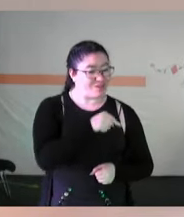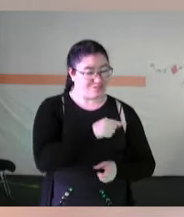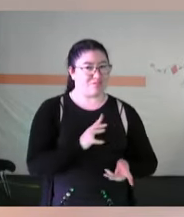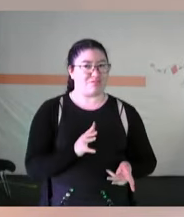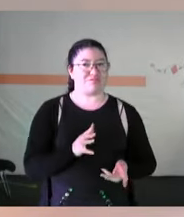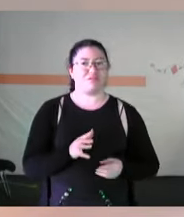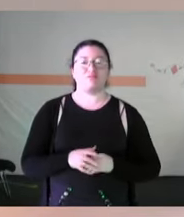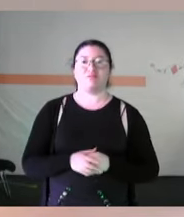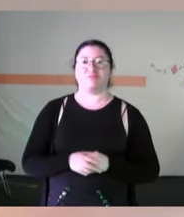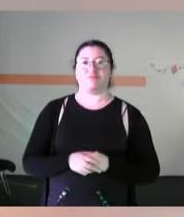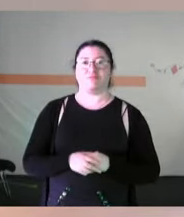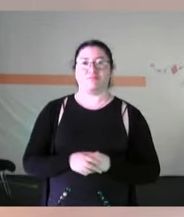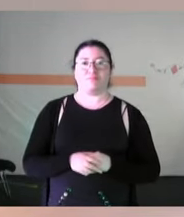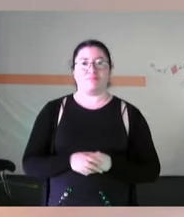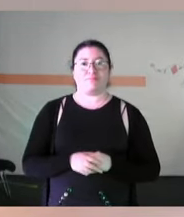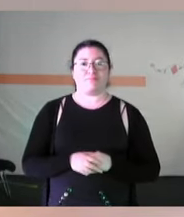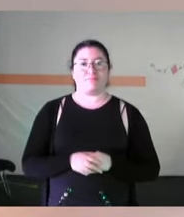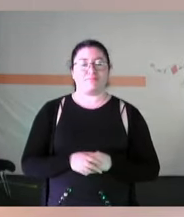Y